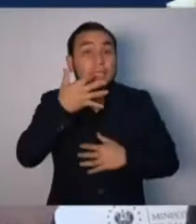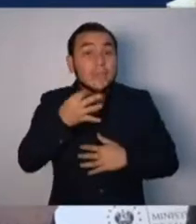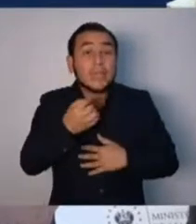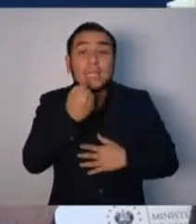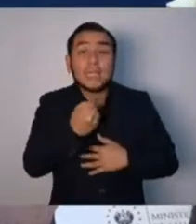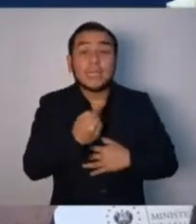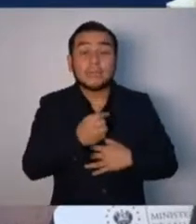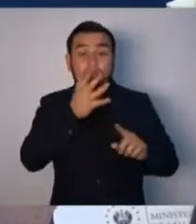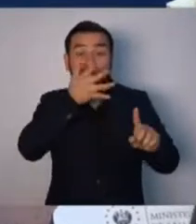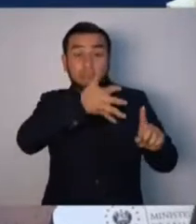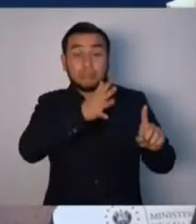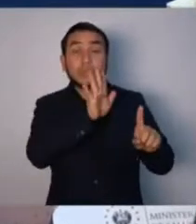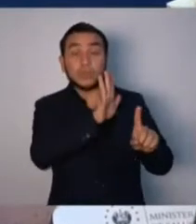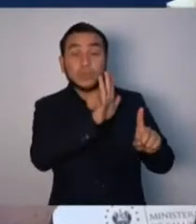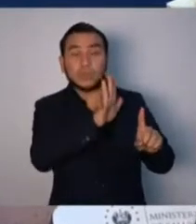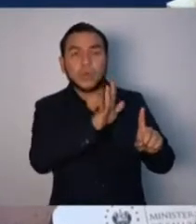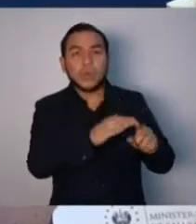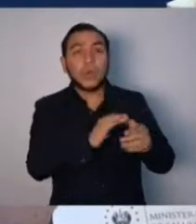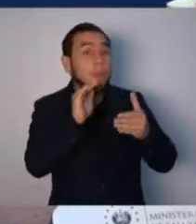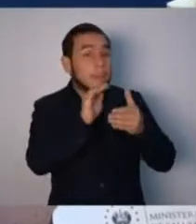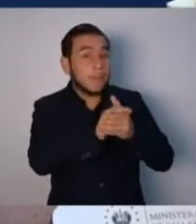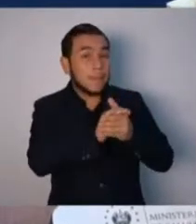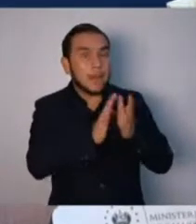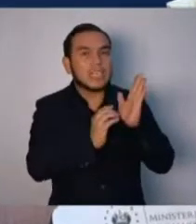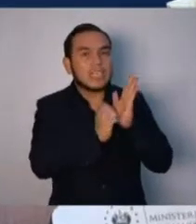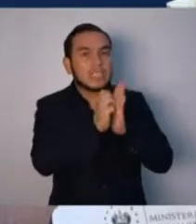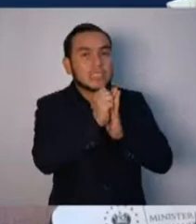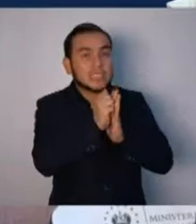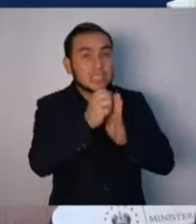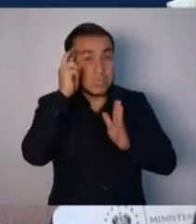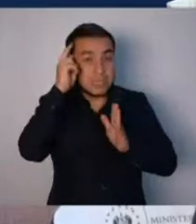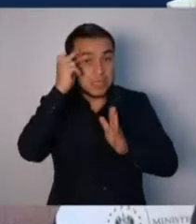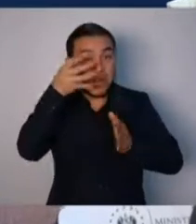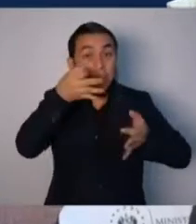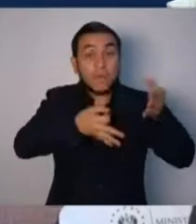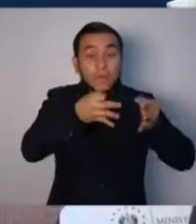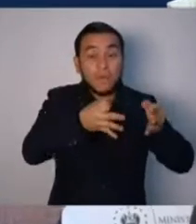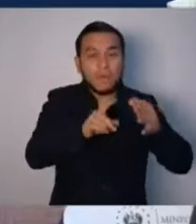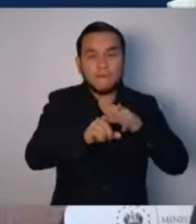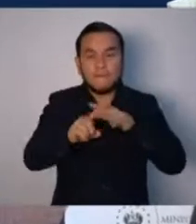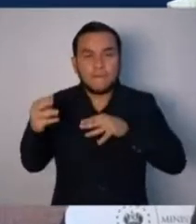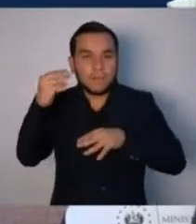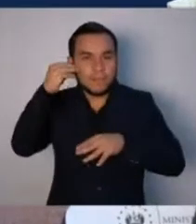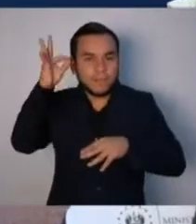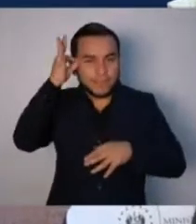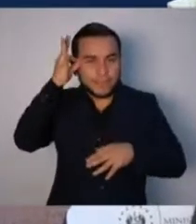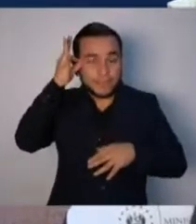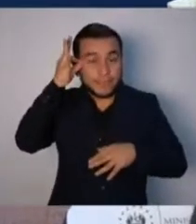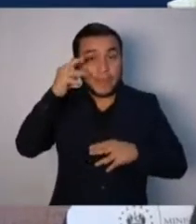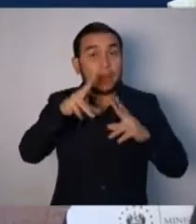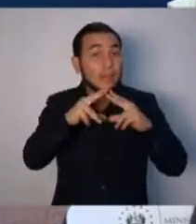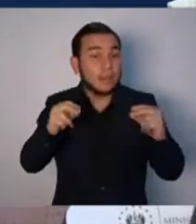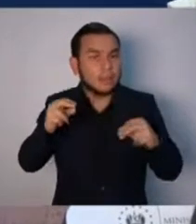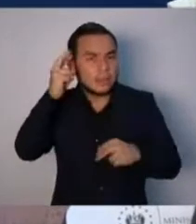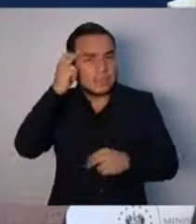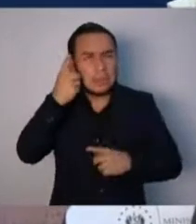mujer con cáncer terminal a que enfrentar a la justicia mientras se leía nicaragua es los